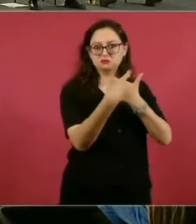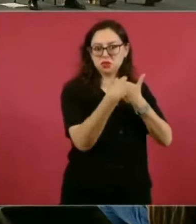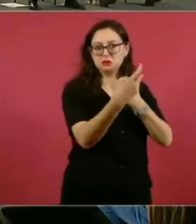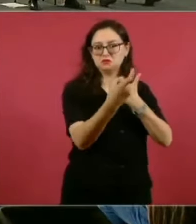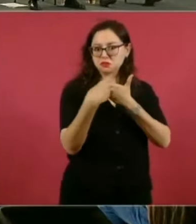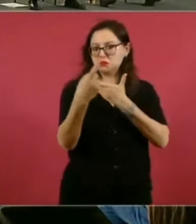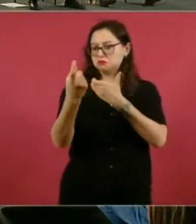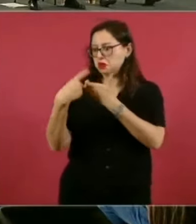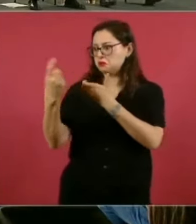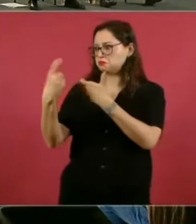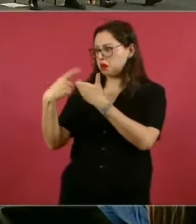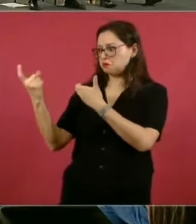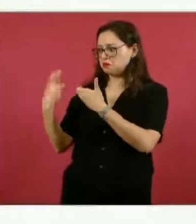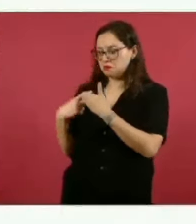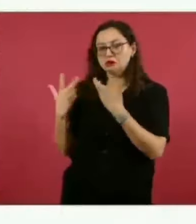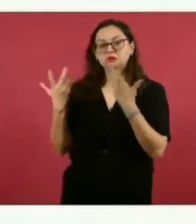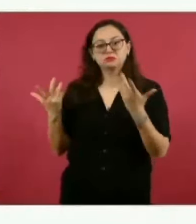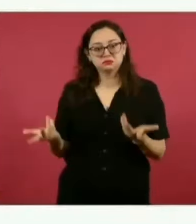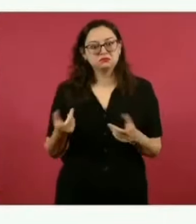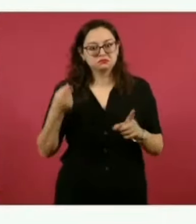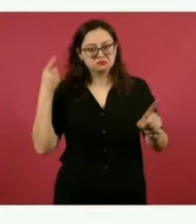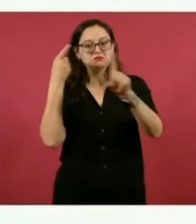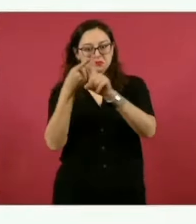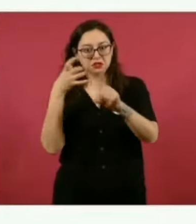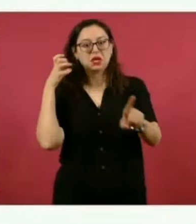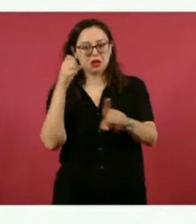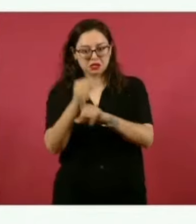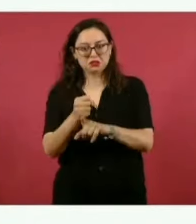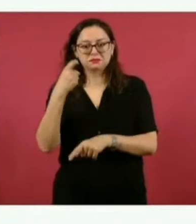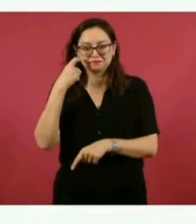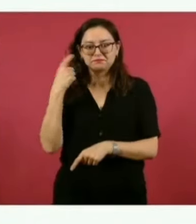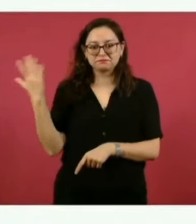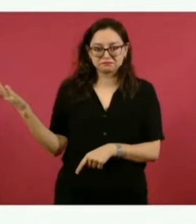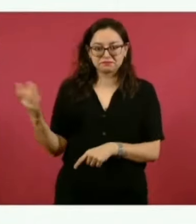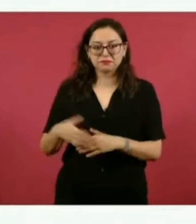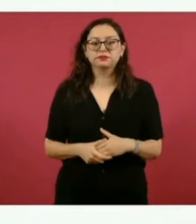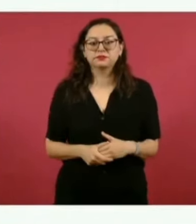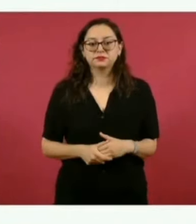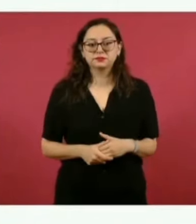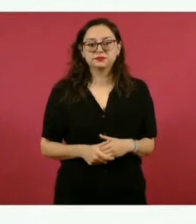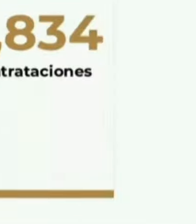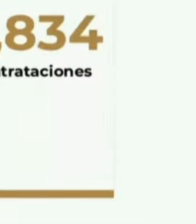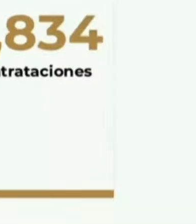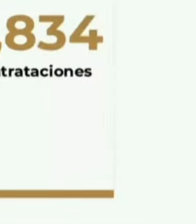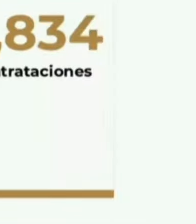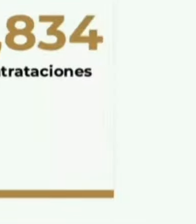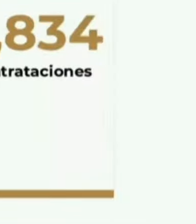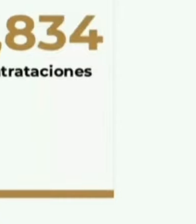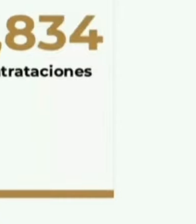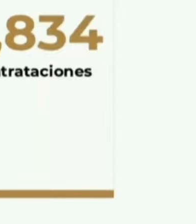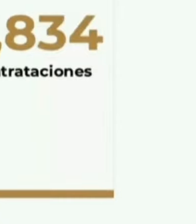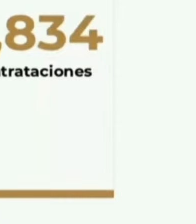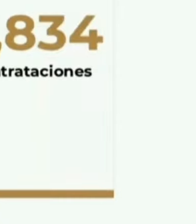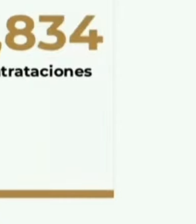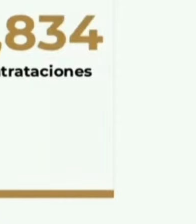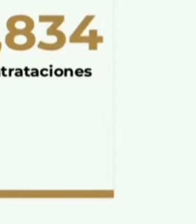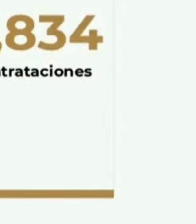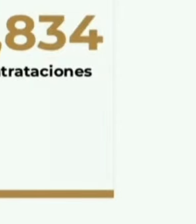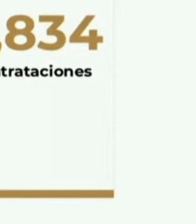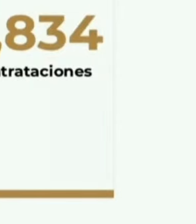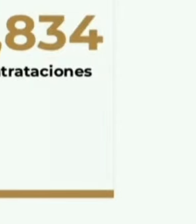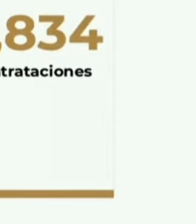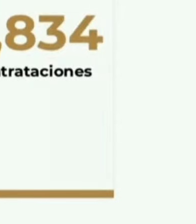llegando a la meta. El avance general es de 93 estados, han llegado también, perdón,